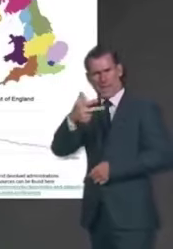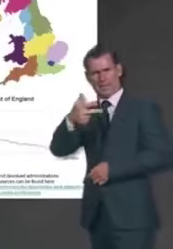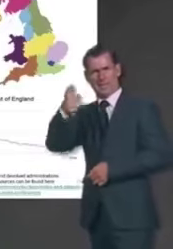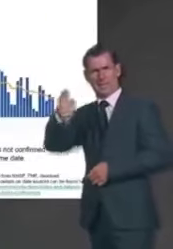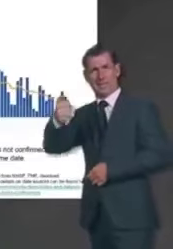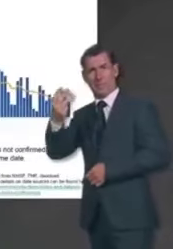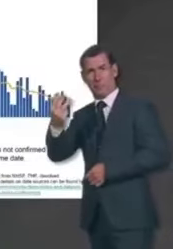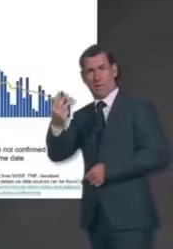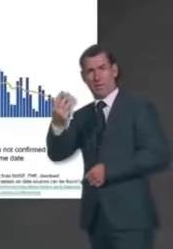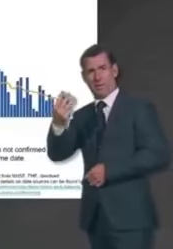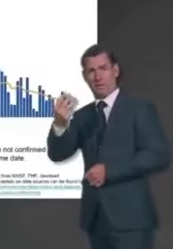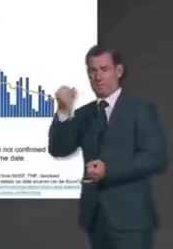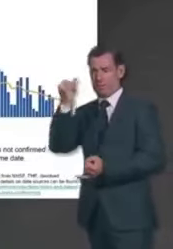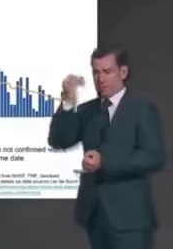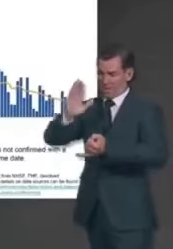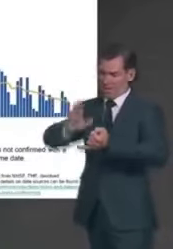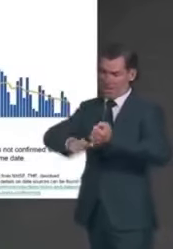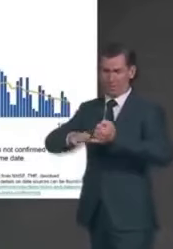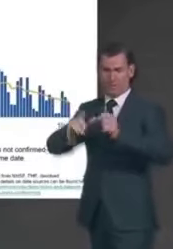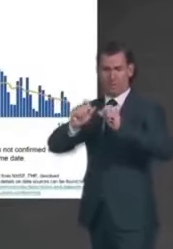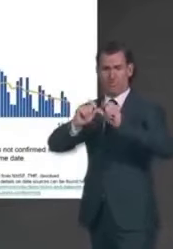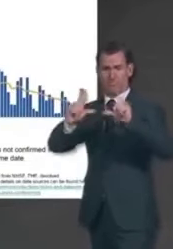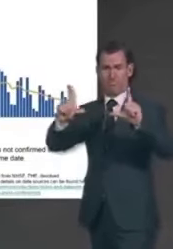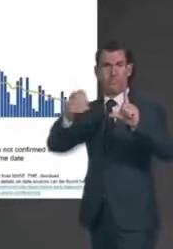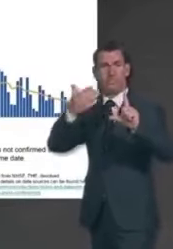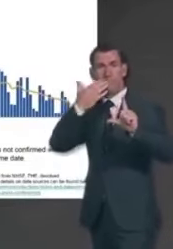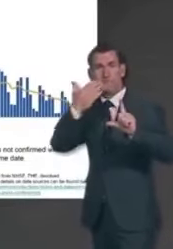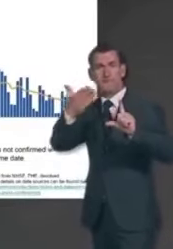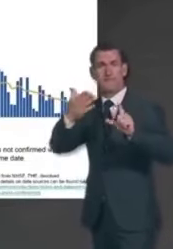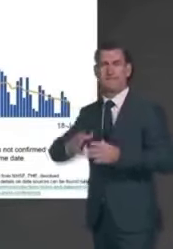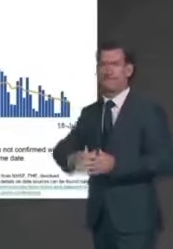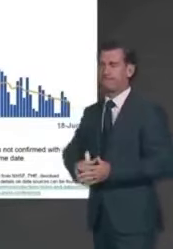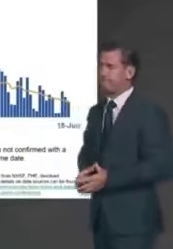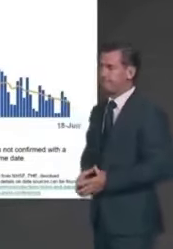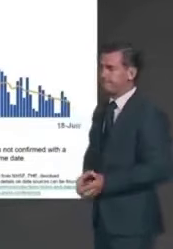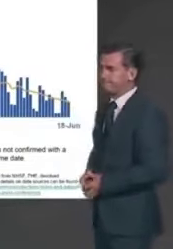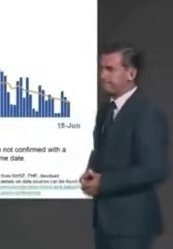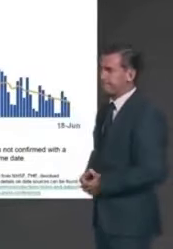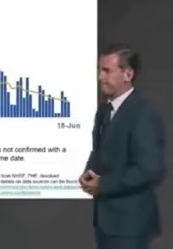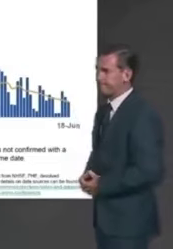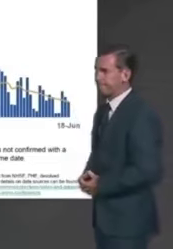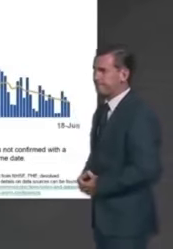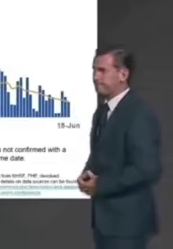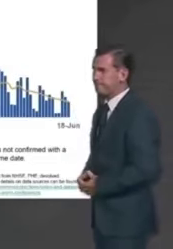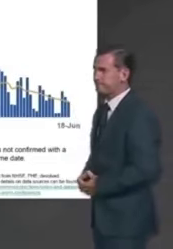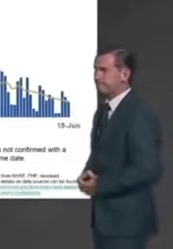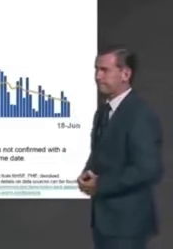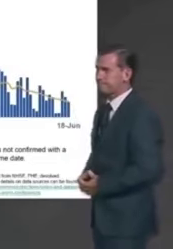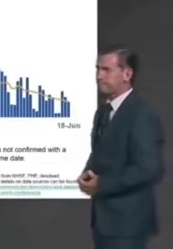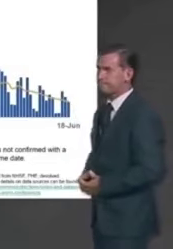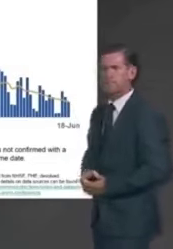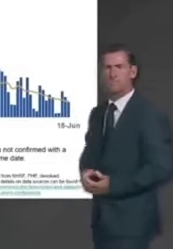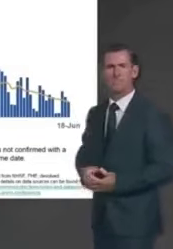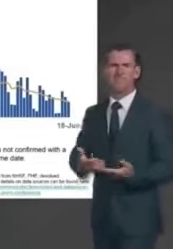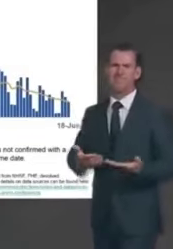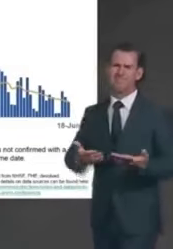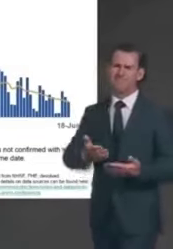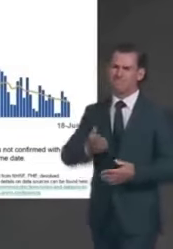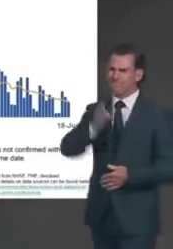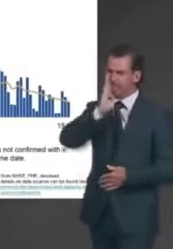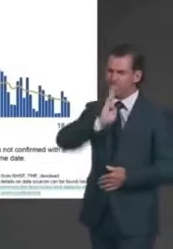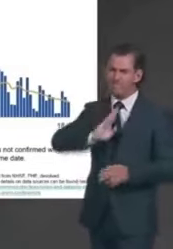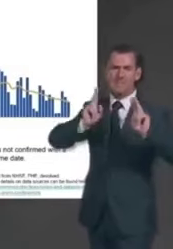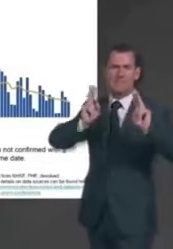si han estado en contacto con alguien que dio positivo por coronavirus incluso si es una persona que no conoce el elemento de rastreo de